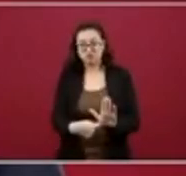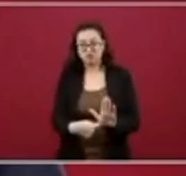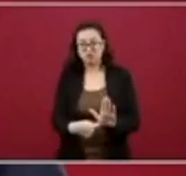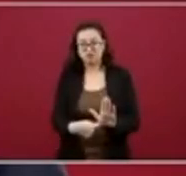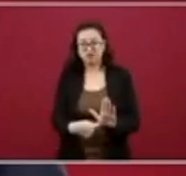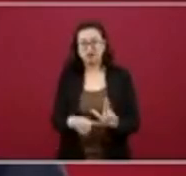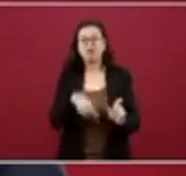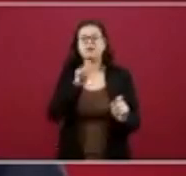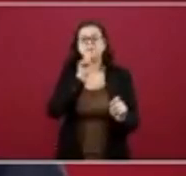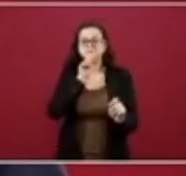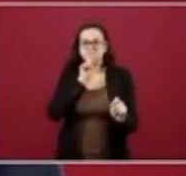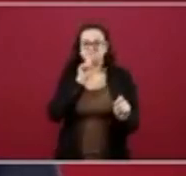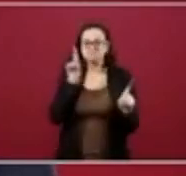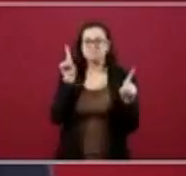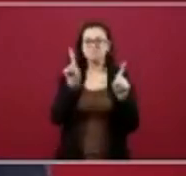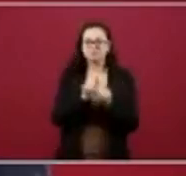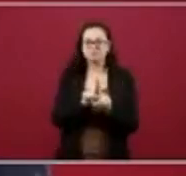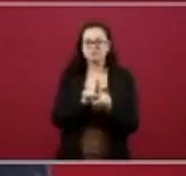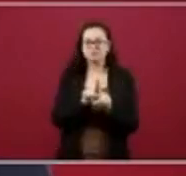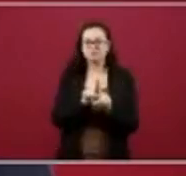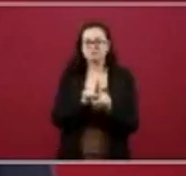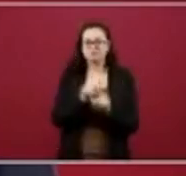se le va a entregar a